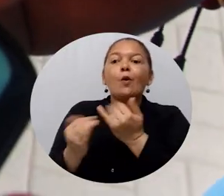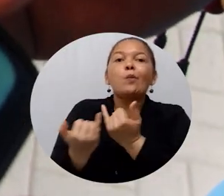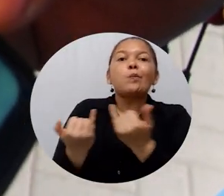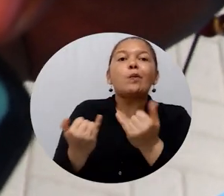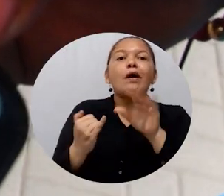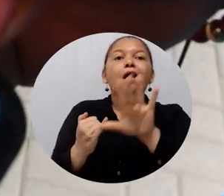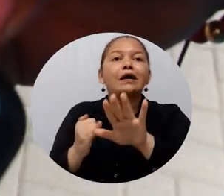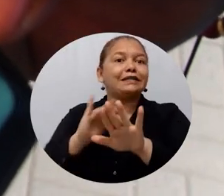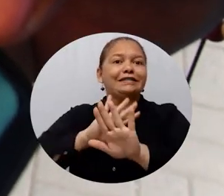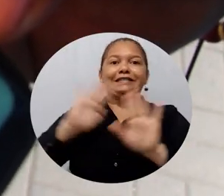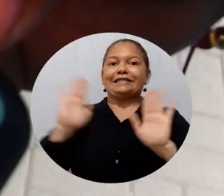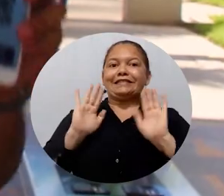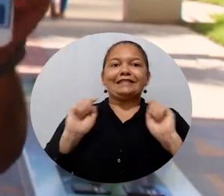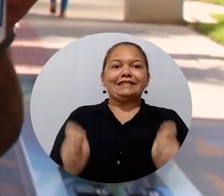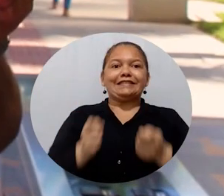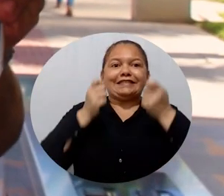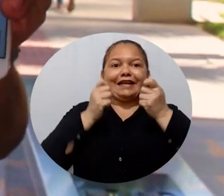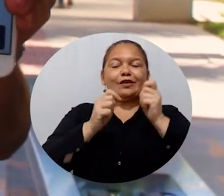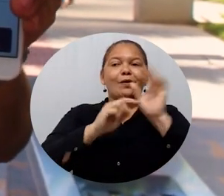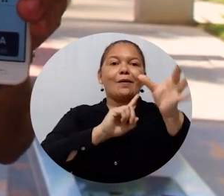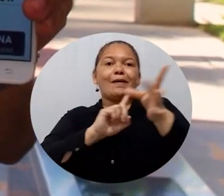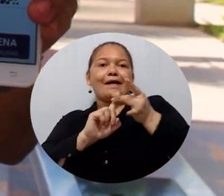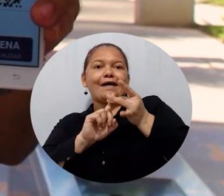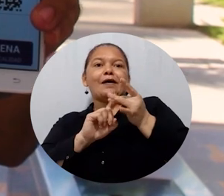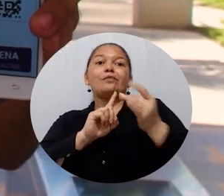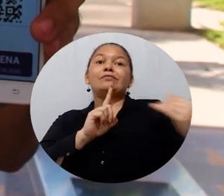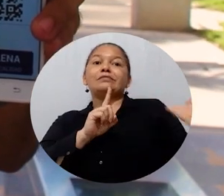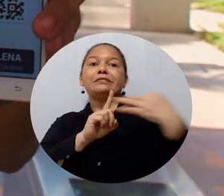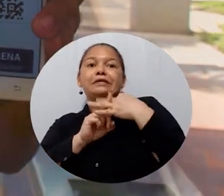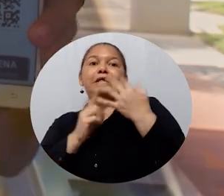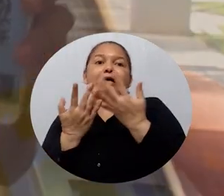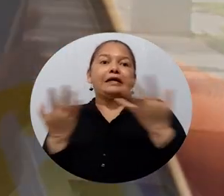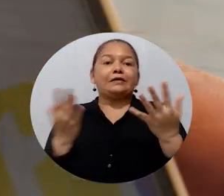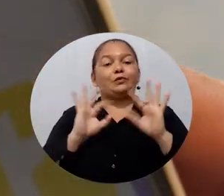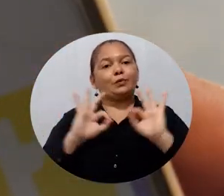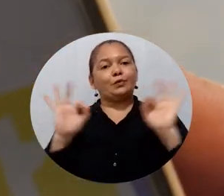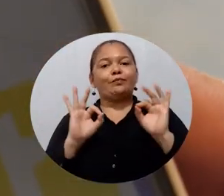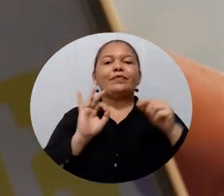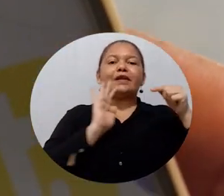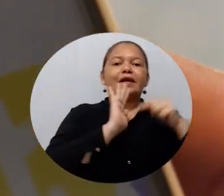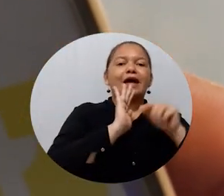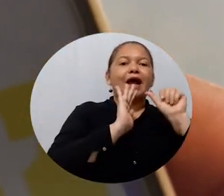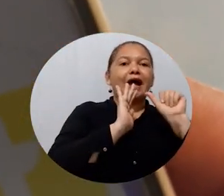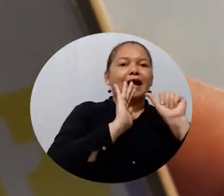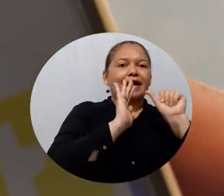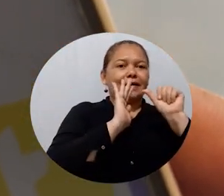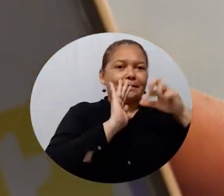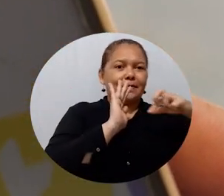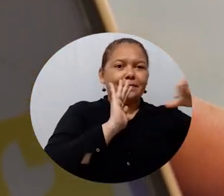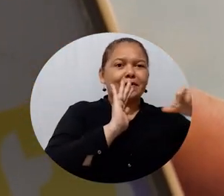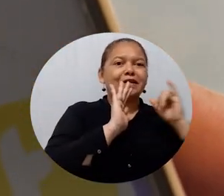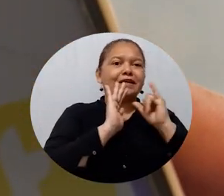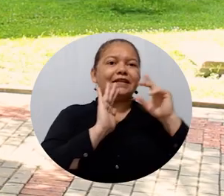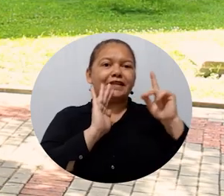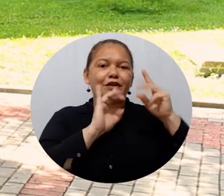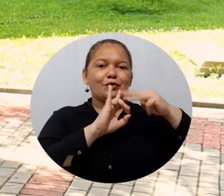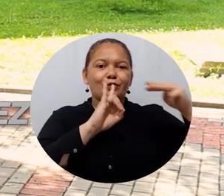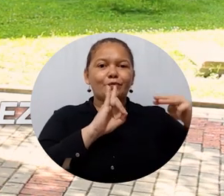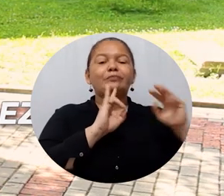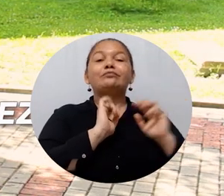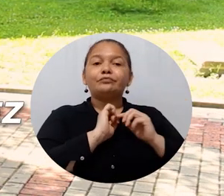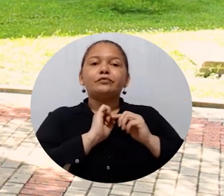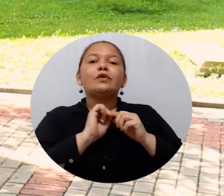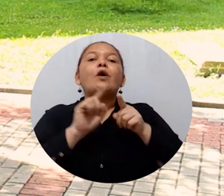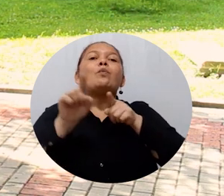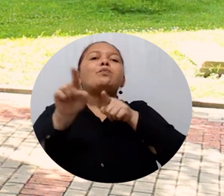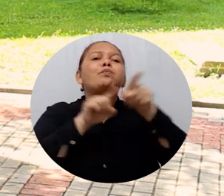significan tocar superficies que podrían estar eventualmente en contaminación una aplicación que se llama y de unimagdalena en